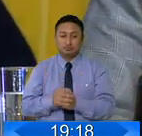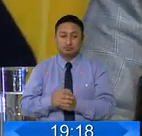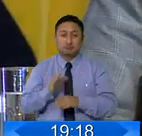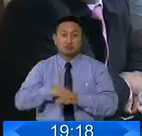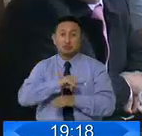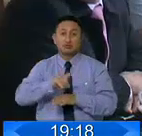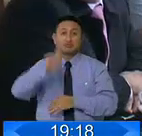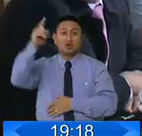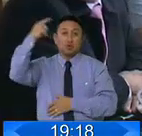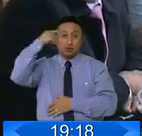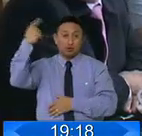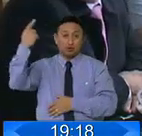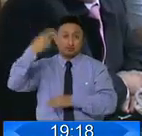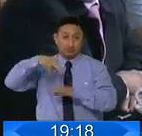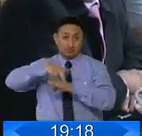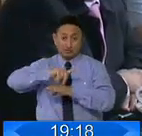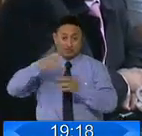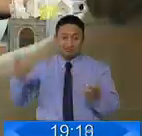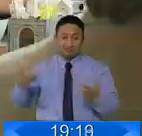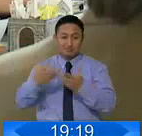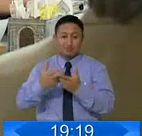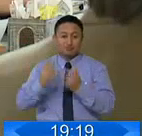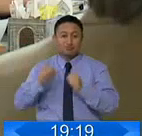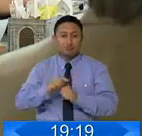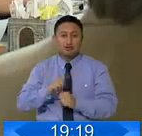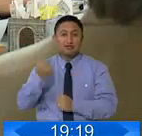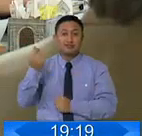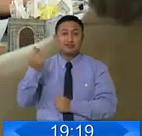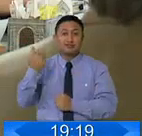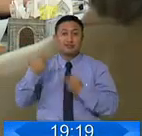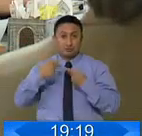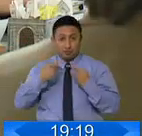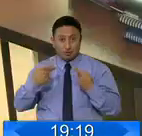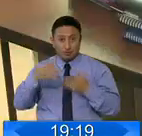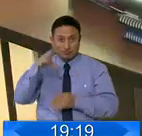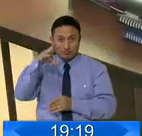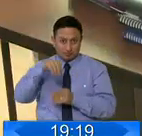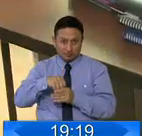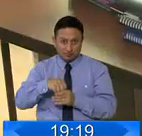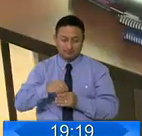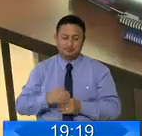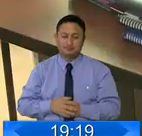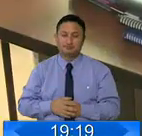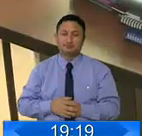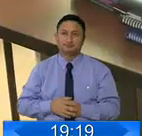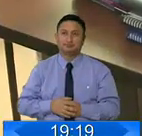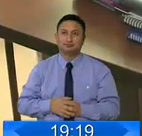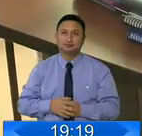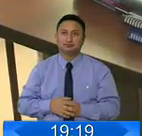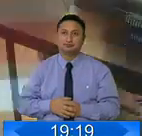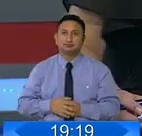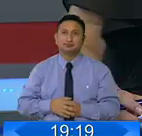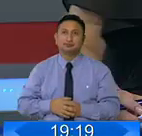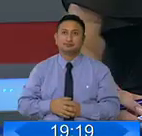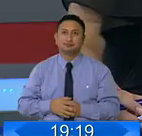medidas adoptadas por el Gobierno Nacional para reducir el gasto fiscal. En Quito informó Andrea Orbe.